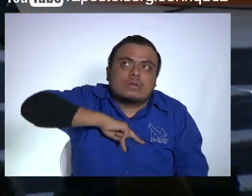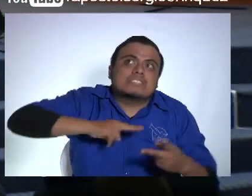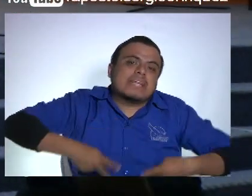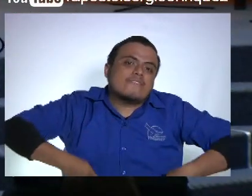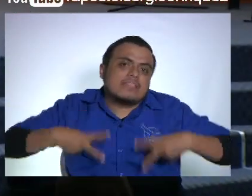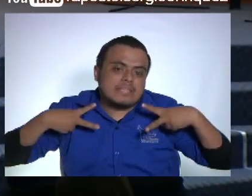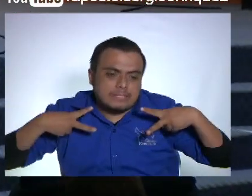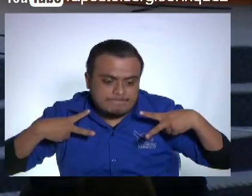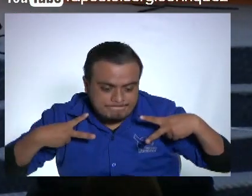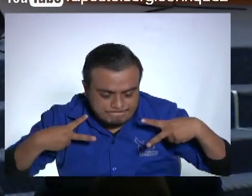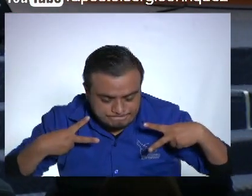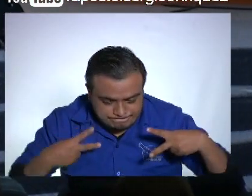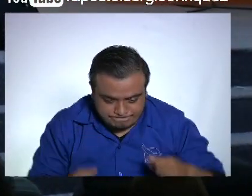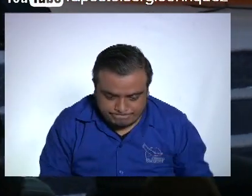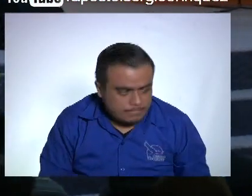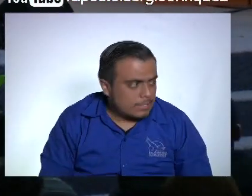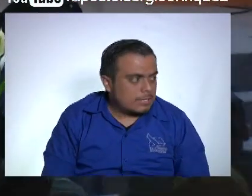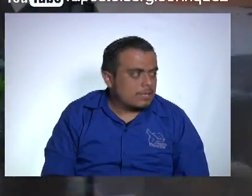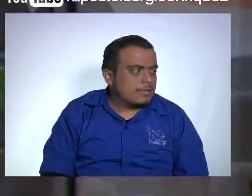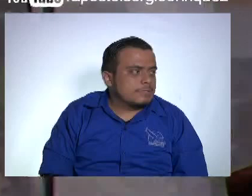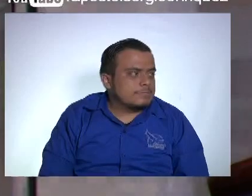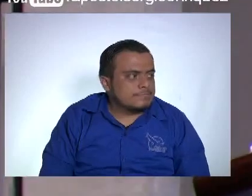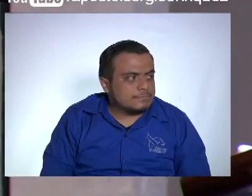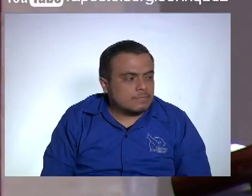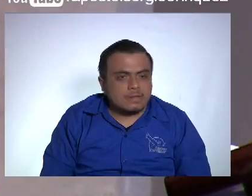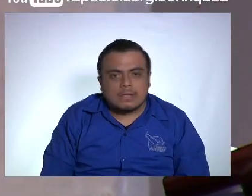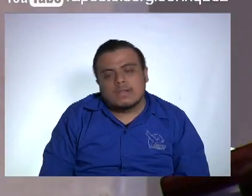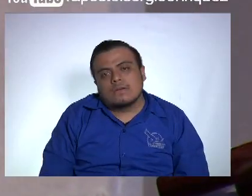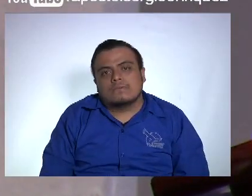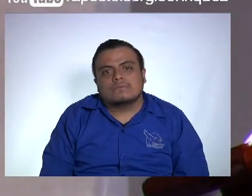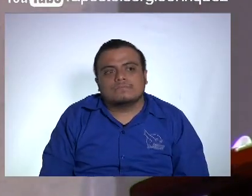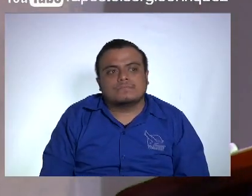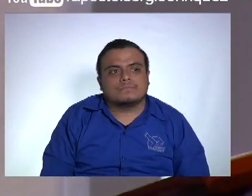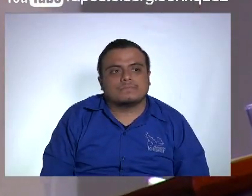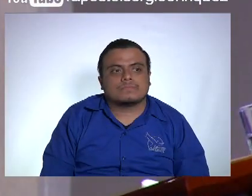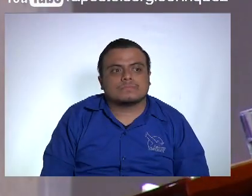Él se merece lo mejor de nuestra vida.